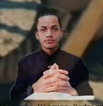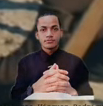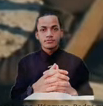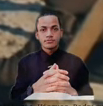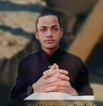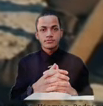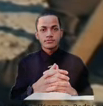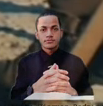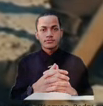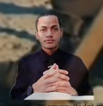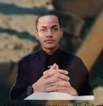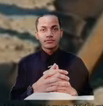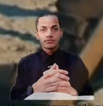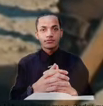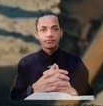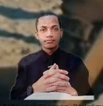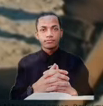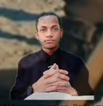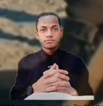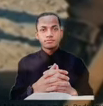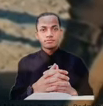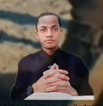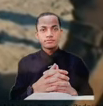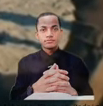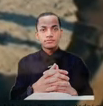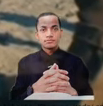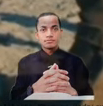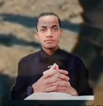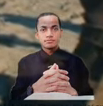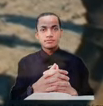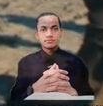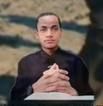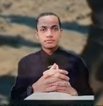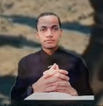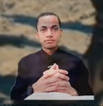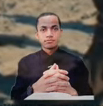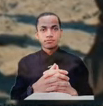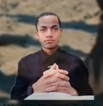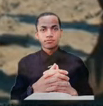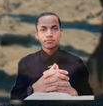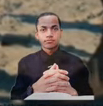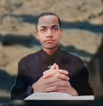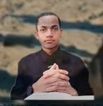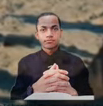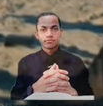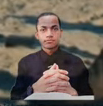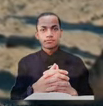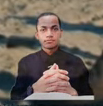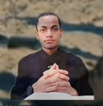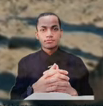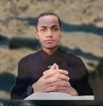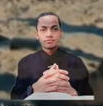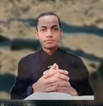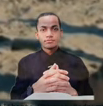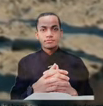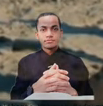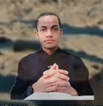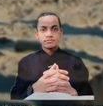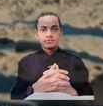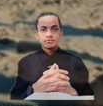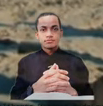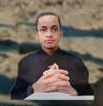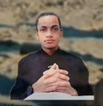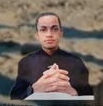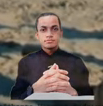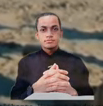humanos y chimpancés, lo que elevó el estatus de este fósil. Aunque se le haya dado mucha importancia a dicho fósil, sigue causando